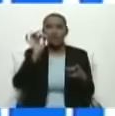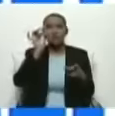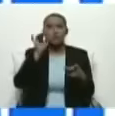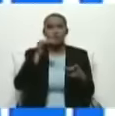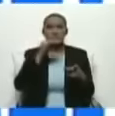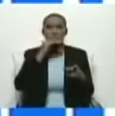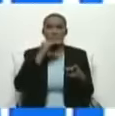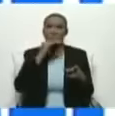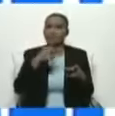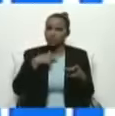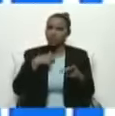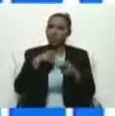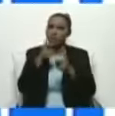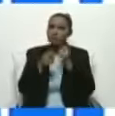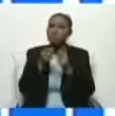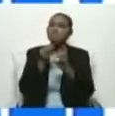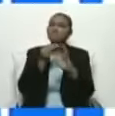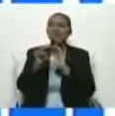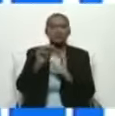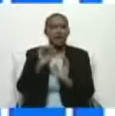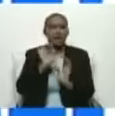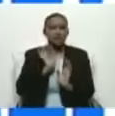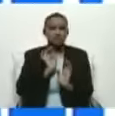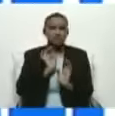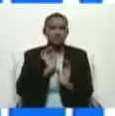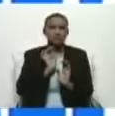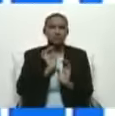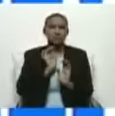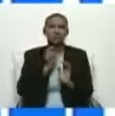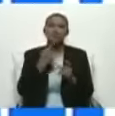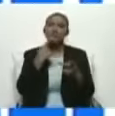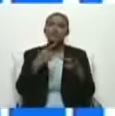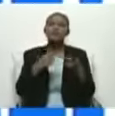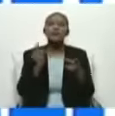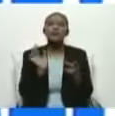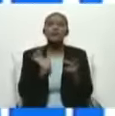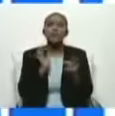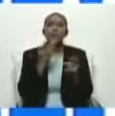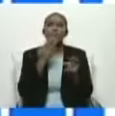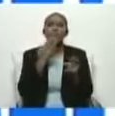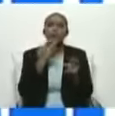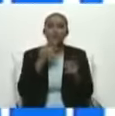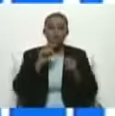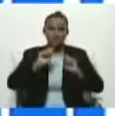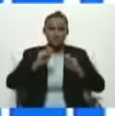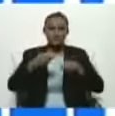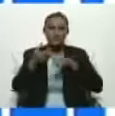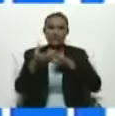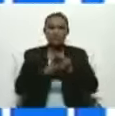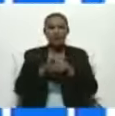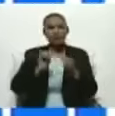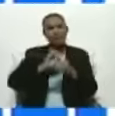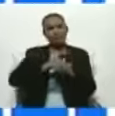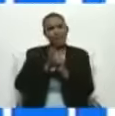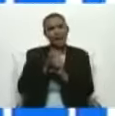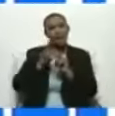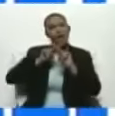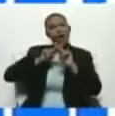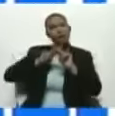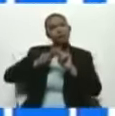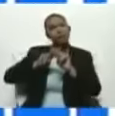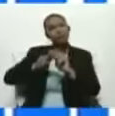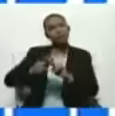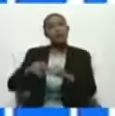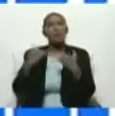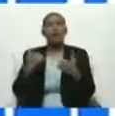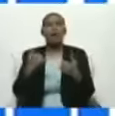algoritmo. Y se les quedaron unos zapatos fríos en la pandemia, y después se fueron y empezaron a vender zapatos por Instagram y